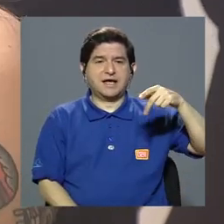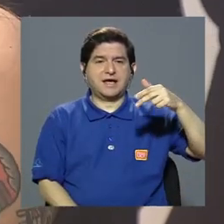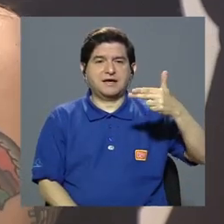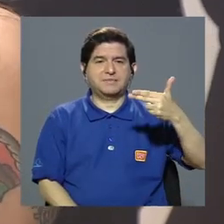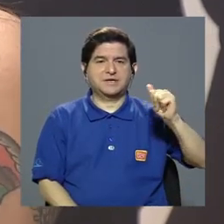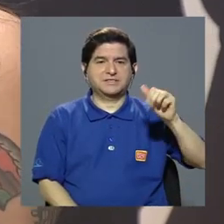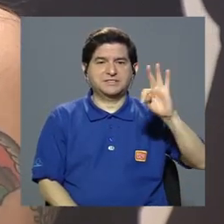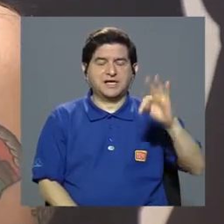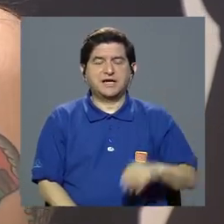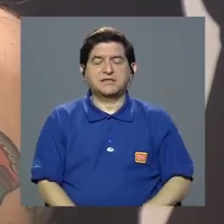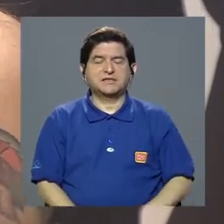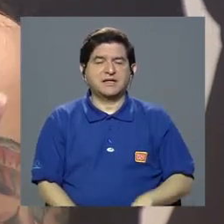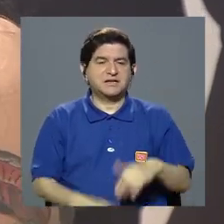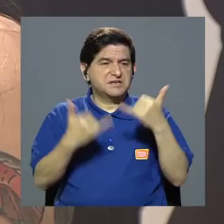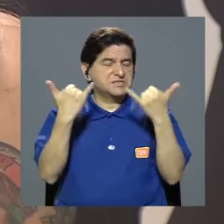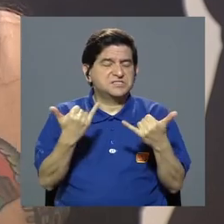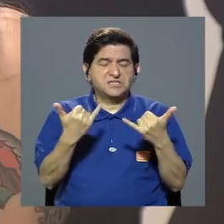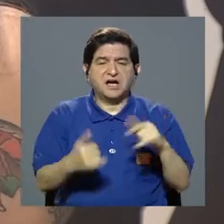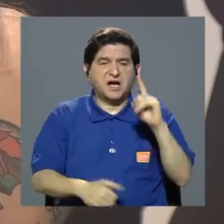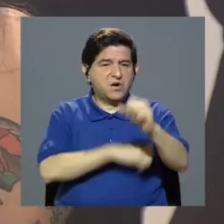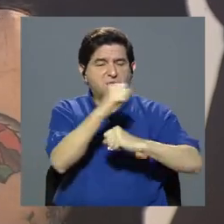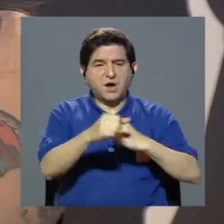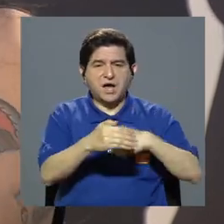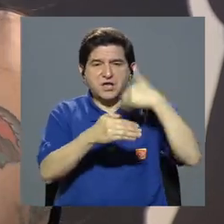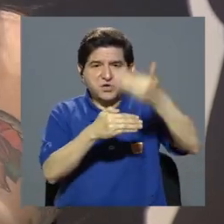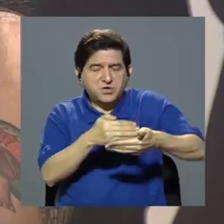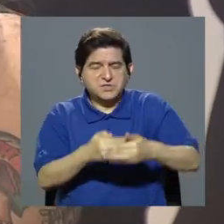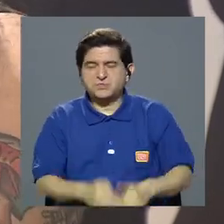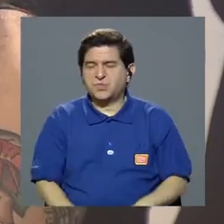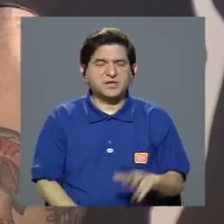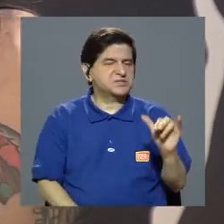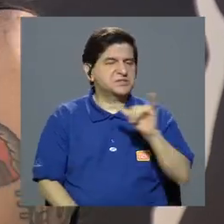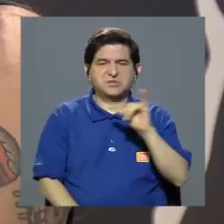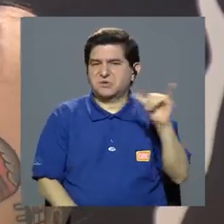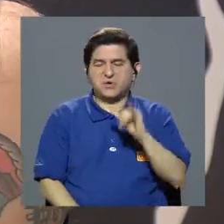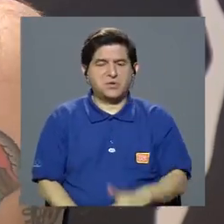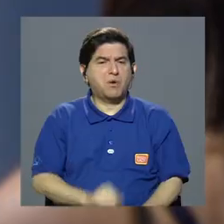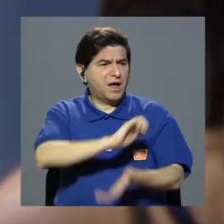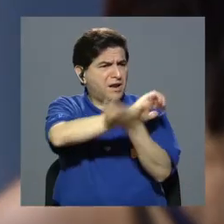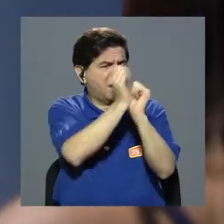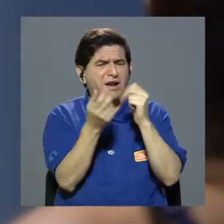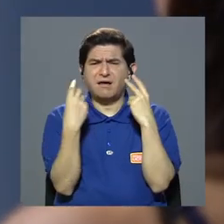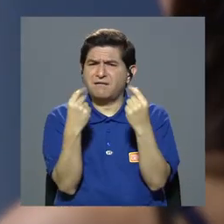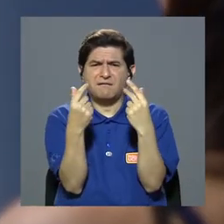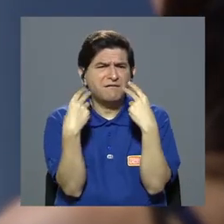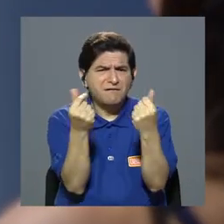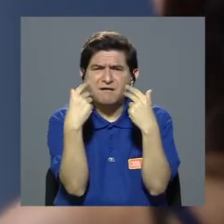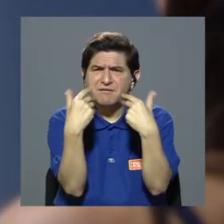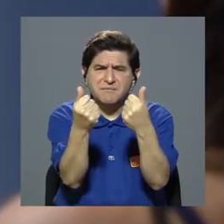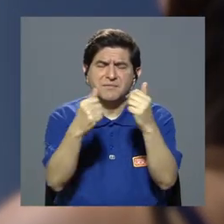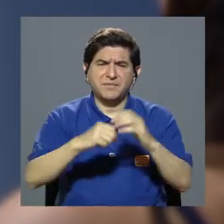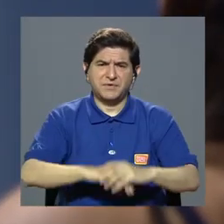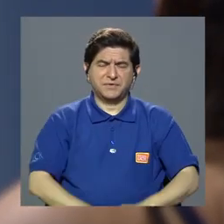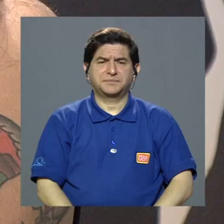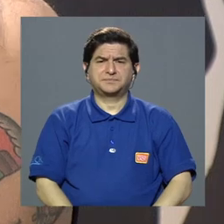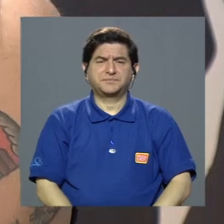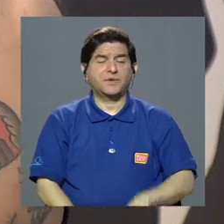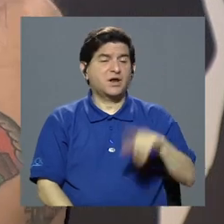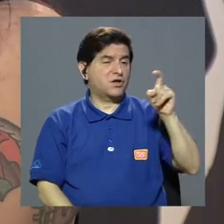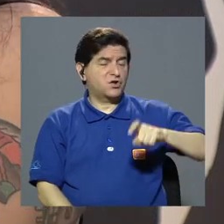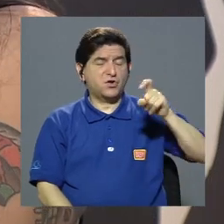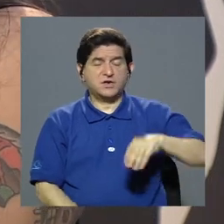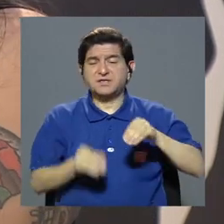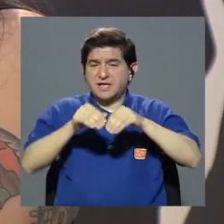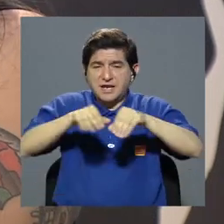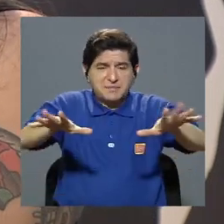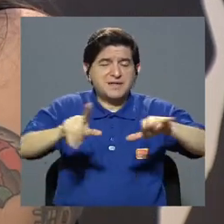ya no es como fue hace un año o sea no ha pasado no empezó ni dos años y los cambios o muy grandes cambios muy rápidos entonces pues no